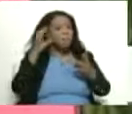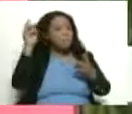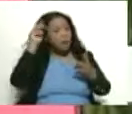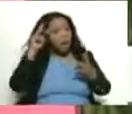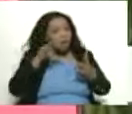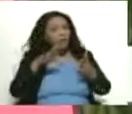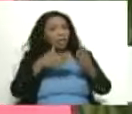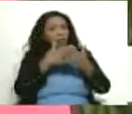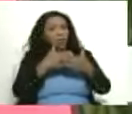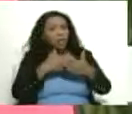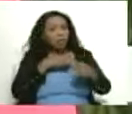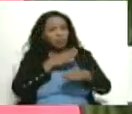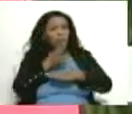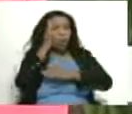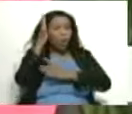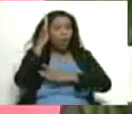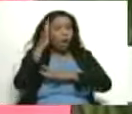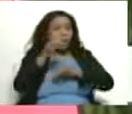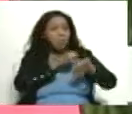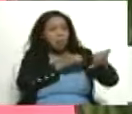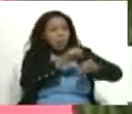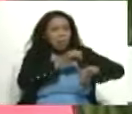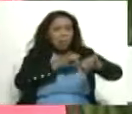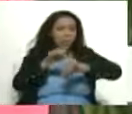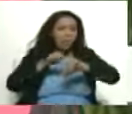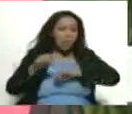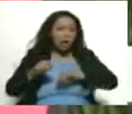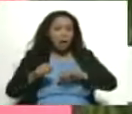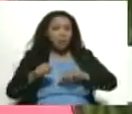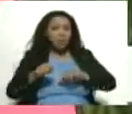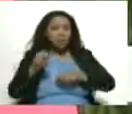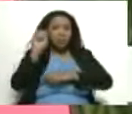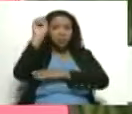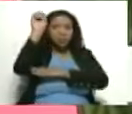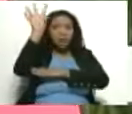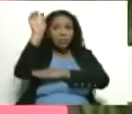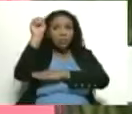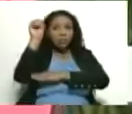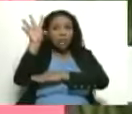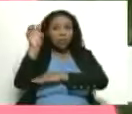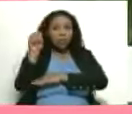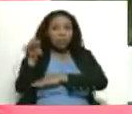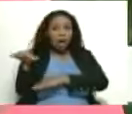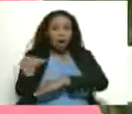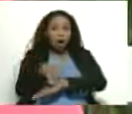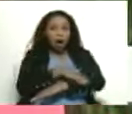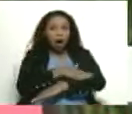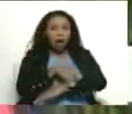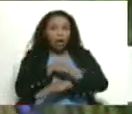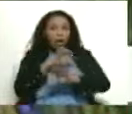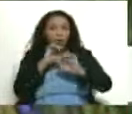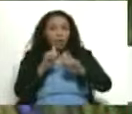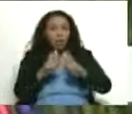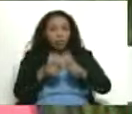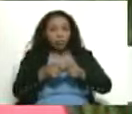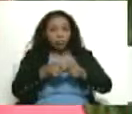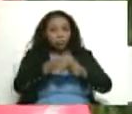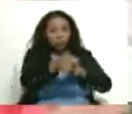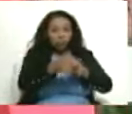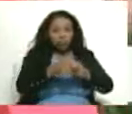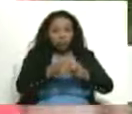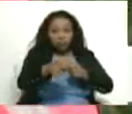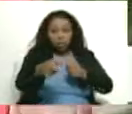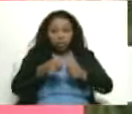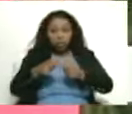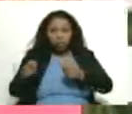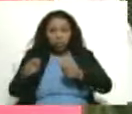estudiantes, a una gran jornada de agitación en cada semáforo, en cada calle. Empezar con el volanteo, estos volantes